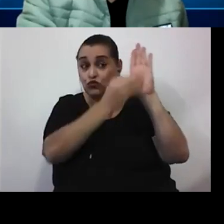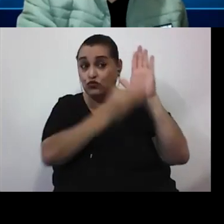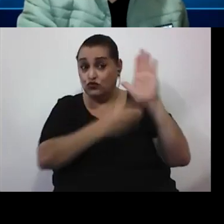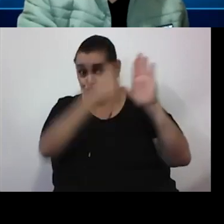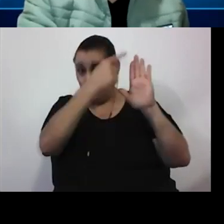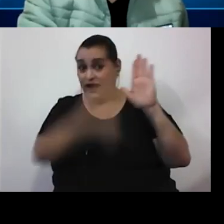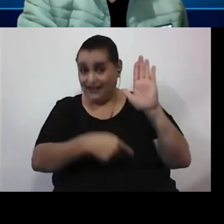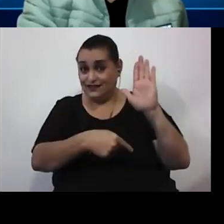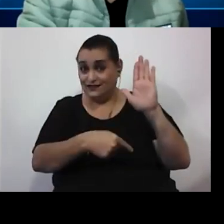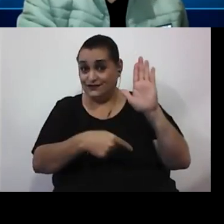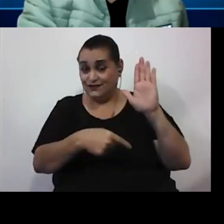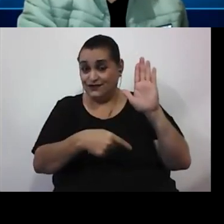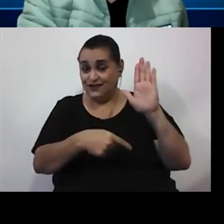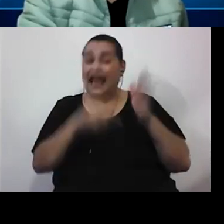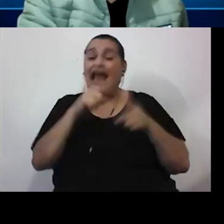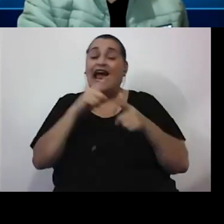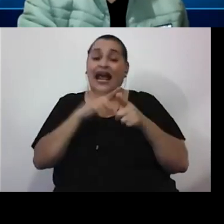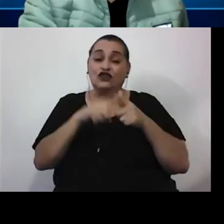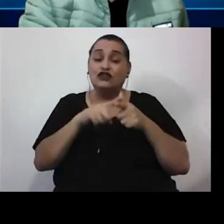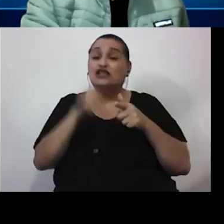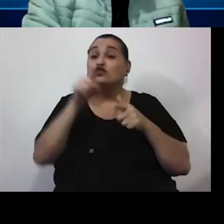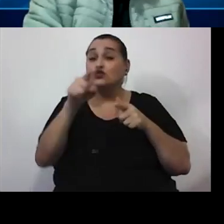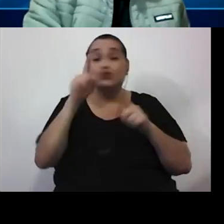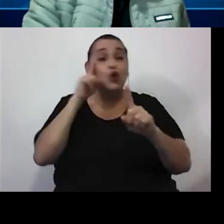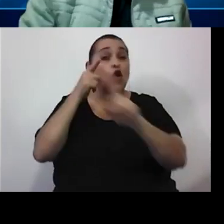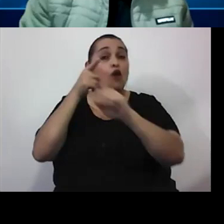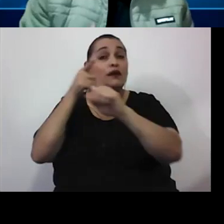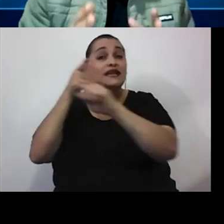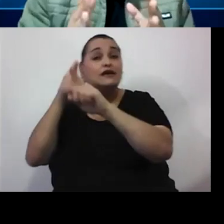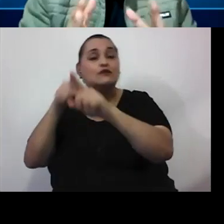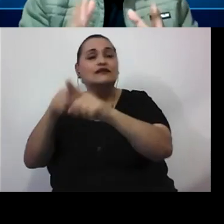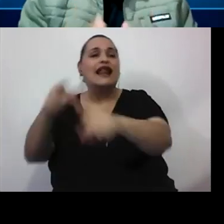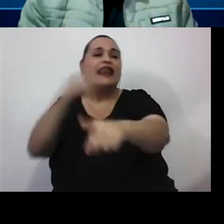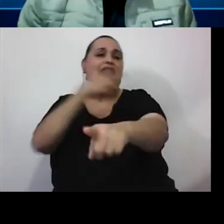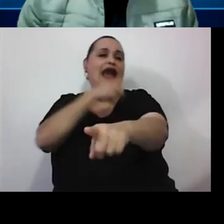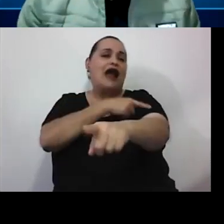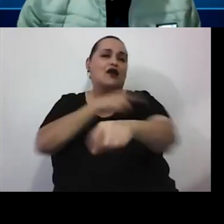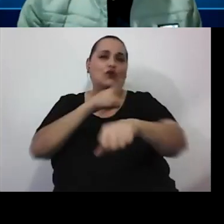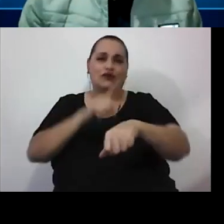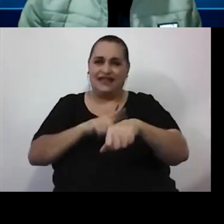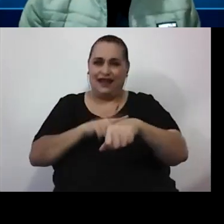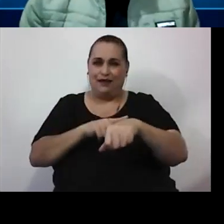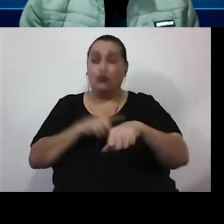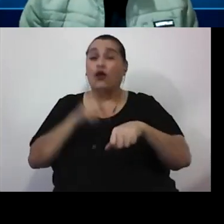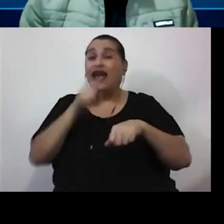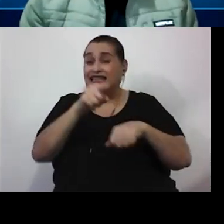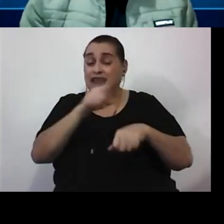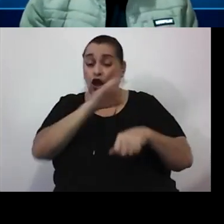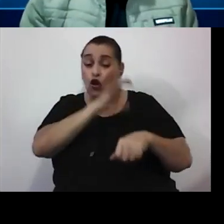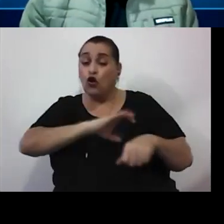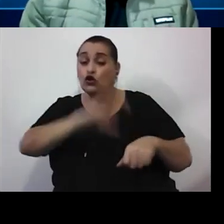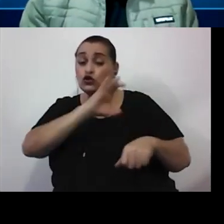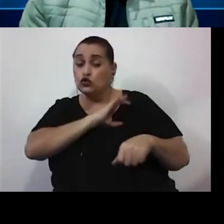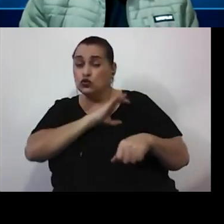siguientes, entonces sus objetivos son a largo plazo. Entonces, esa conducta desafiante en ese